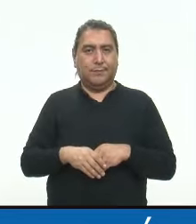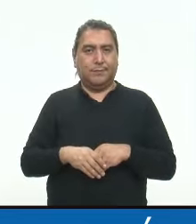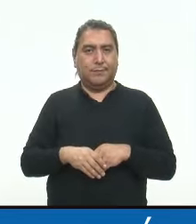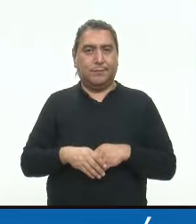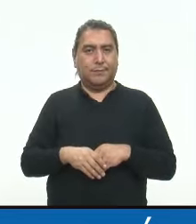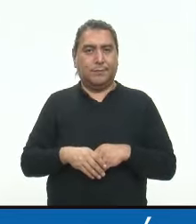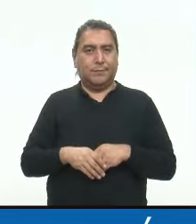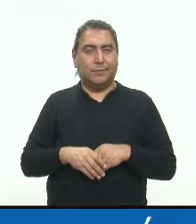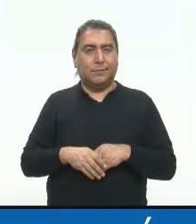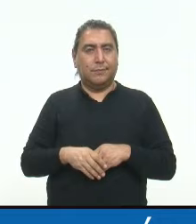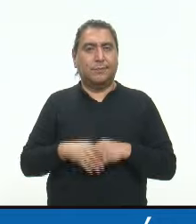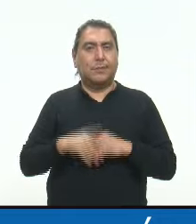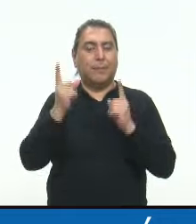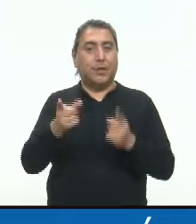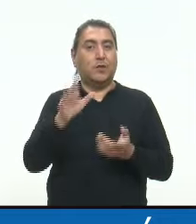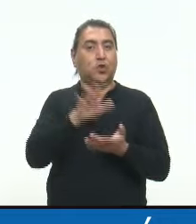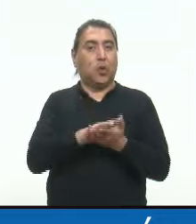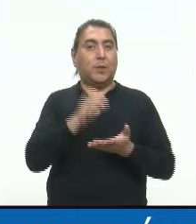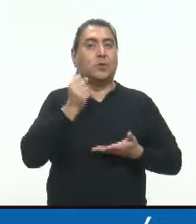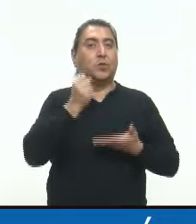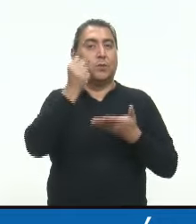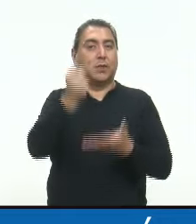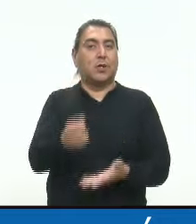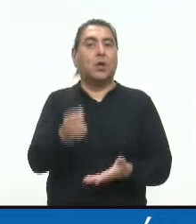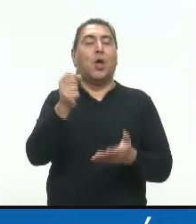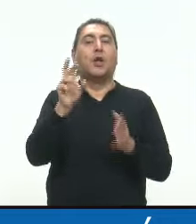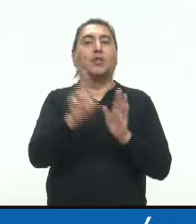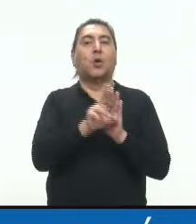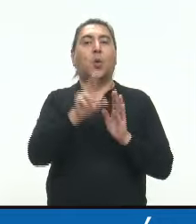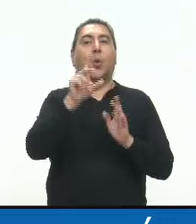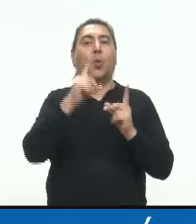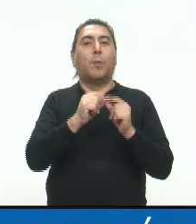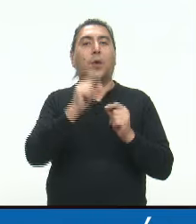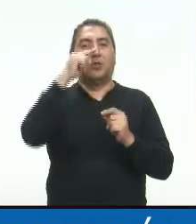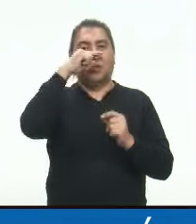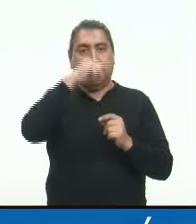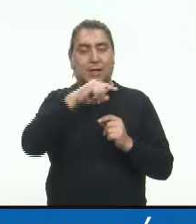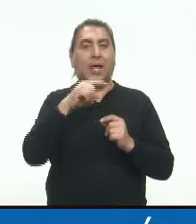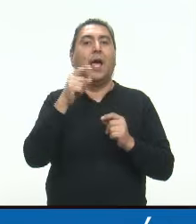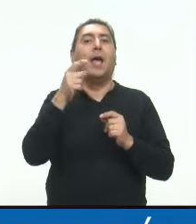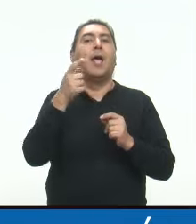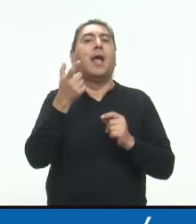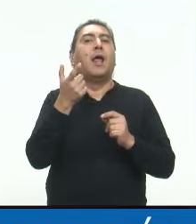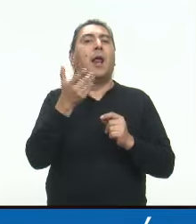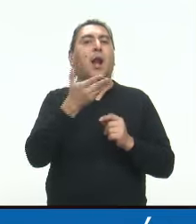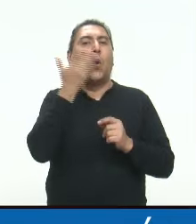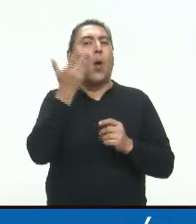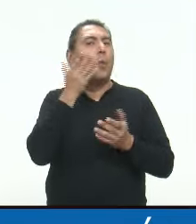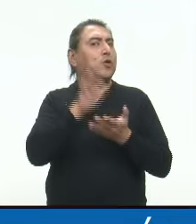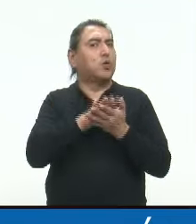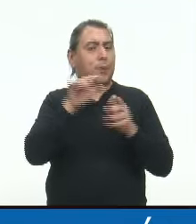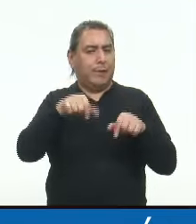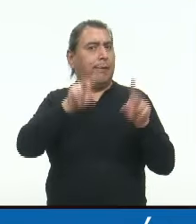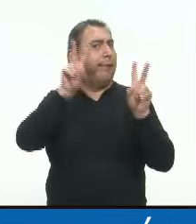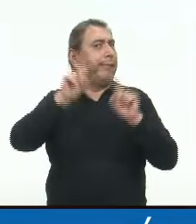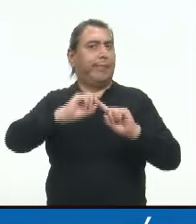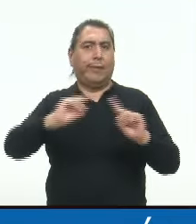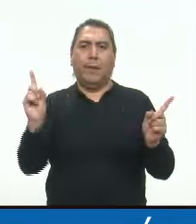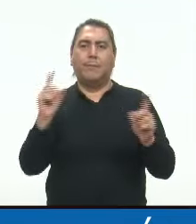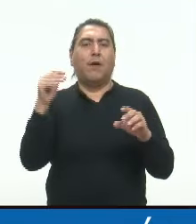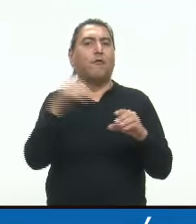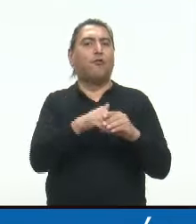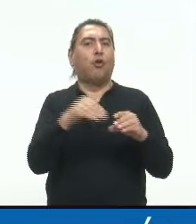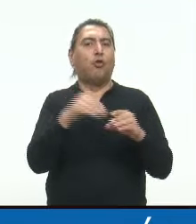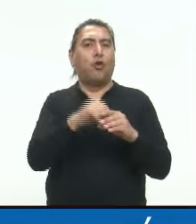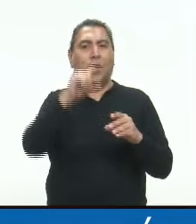En cuanto a los subsidios, la resolución número 7 que usted ha citado no se refiere a este tema. El Fondo Nacional de